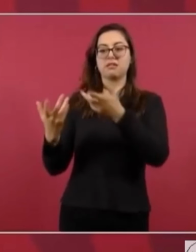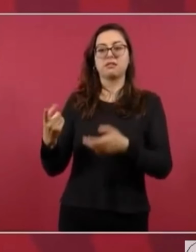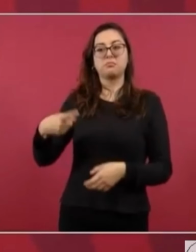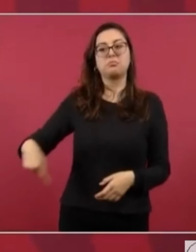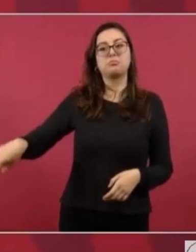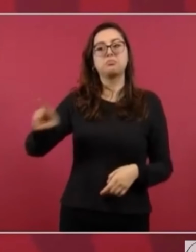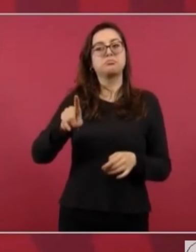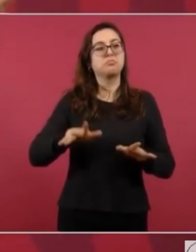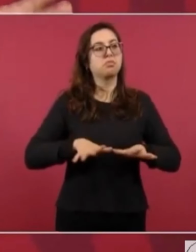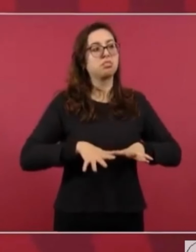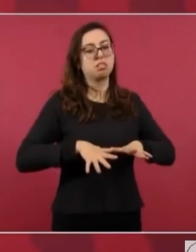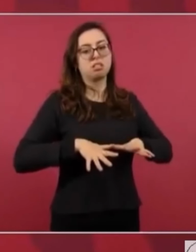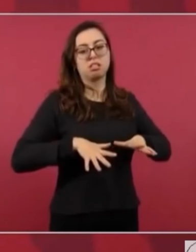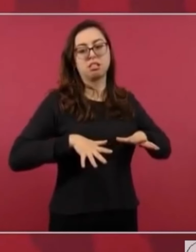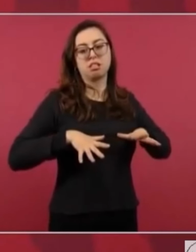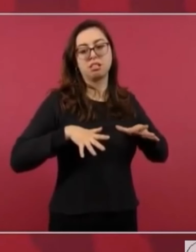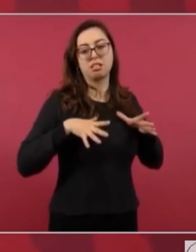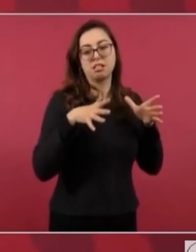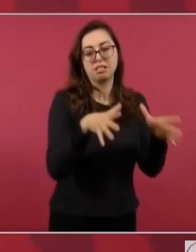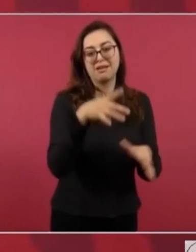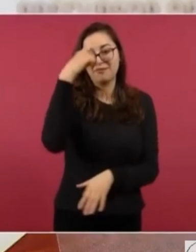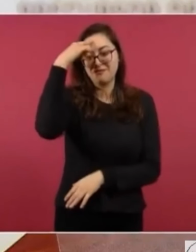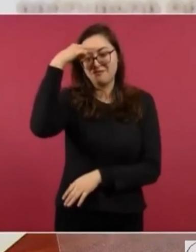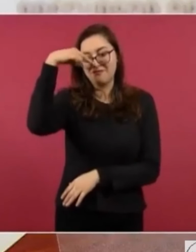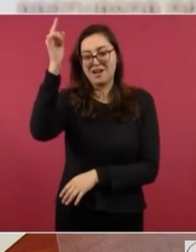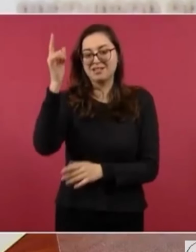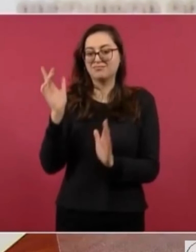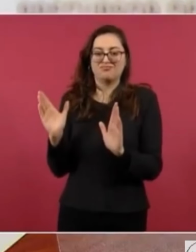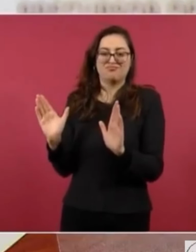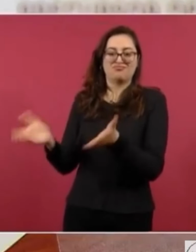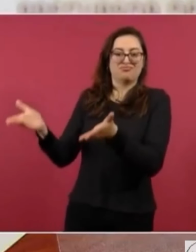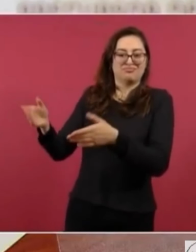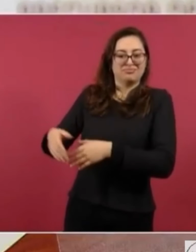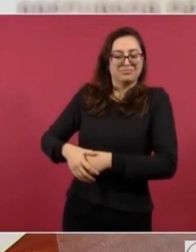porque son muy susceptibles los conservadores